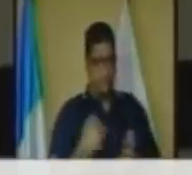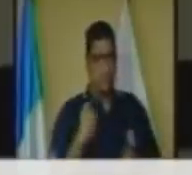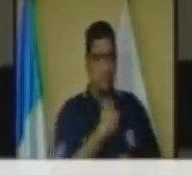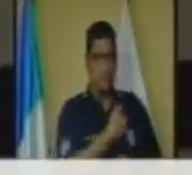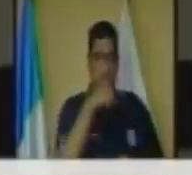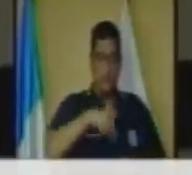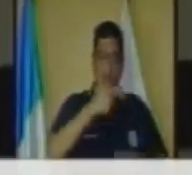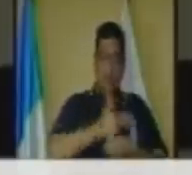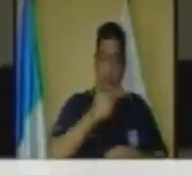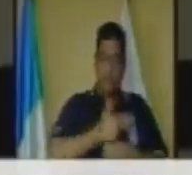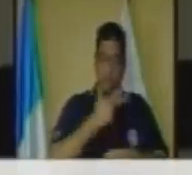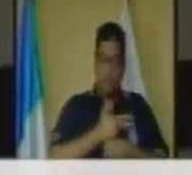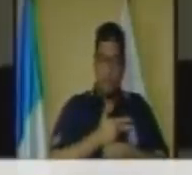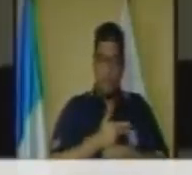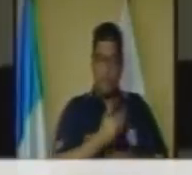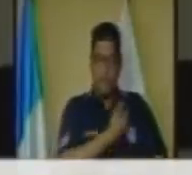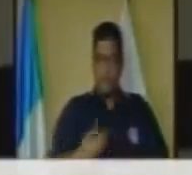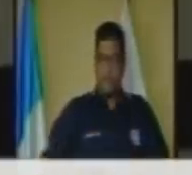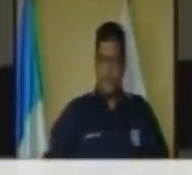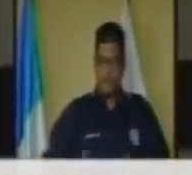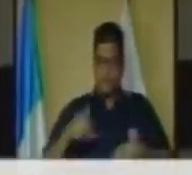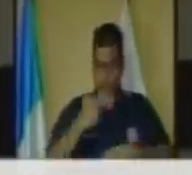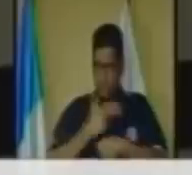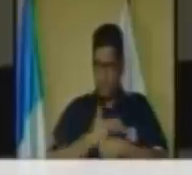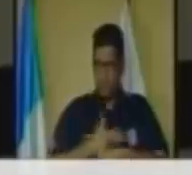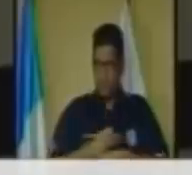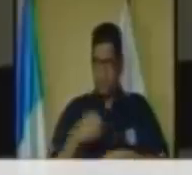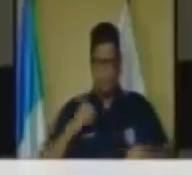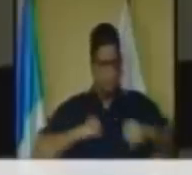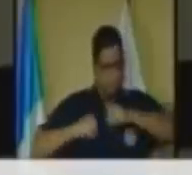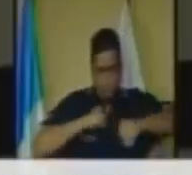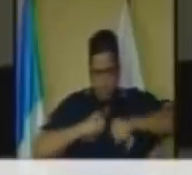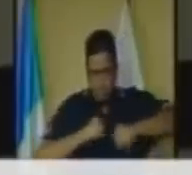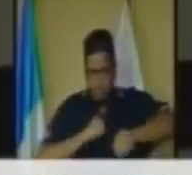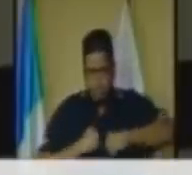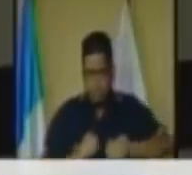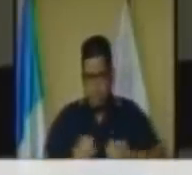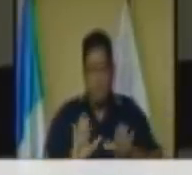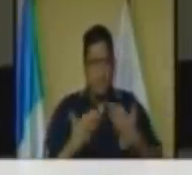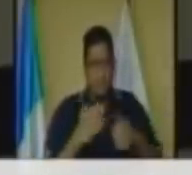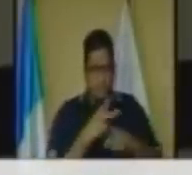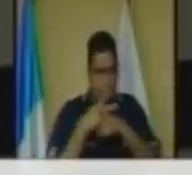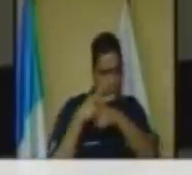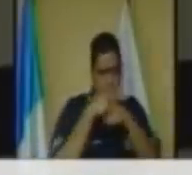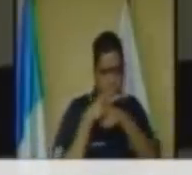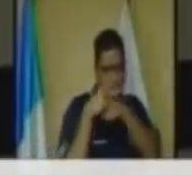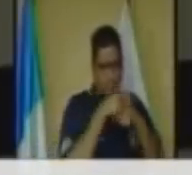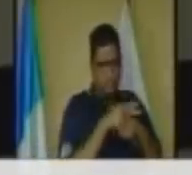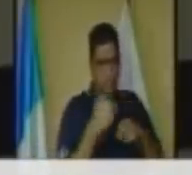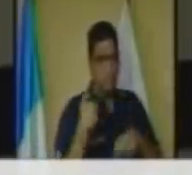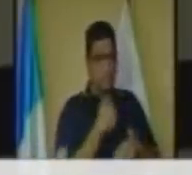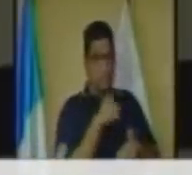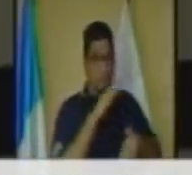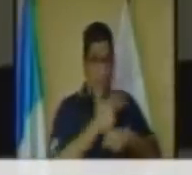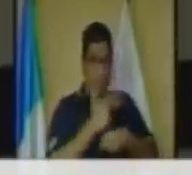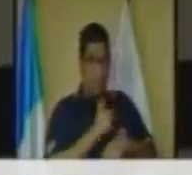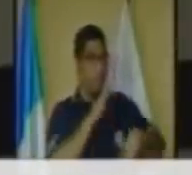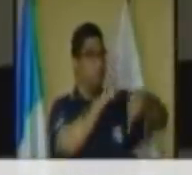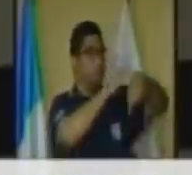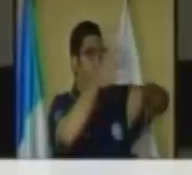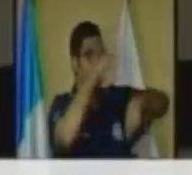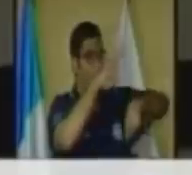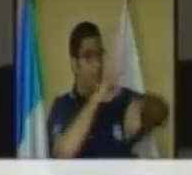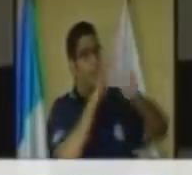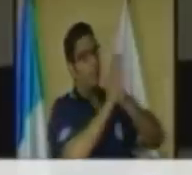presidente estuvo muy activo realmente en este seguimiento y pudimos avisar a México para que México hiciera las